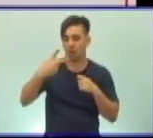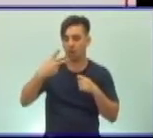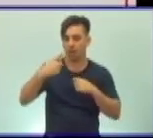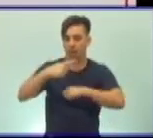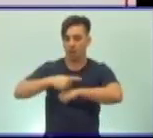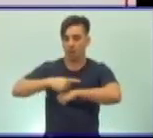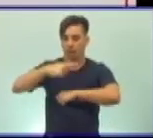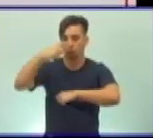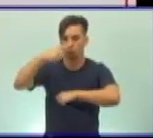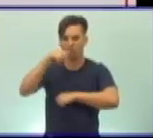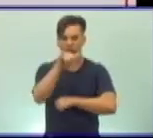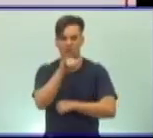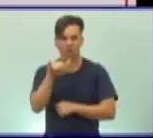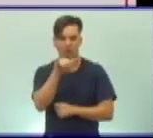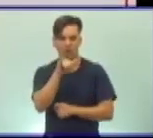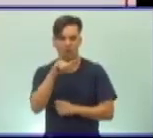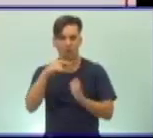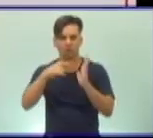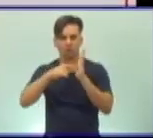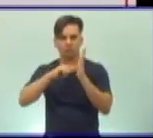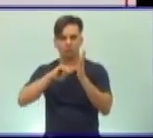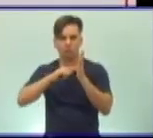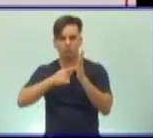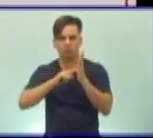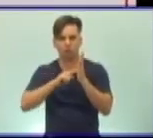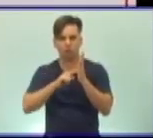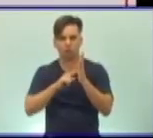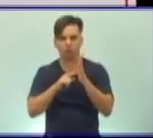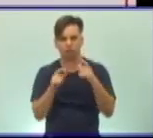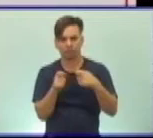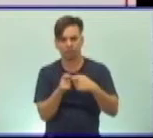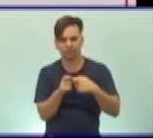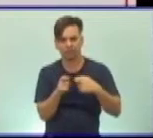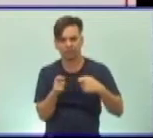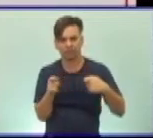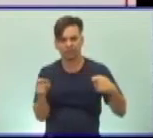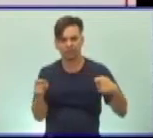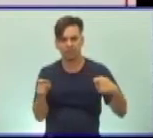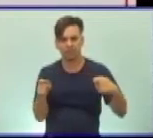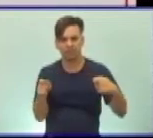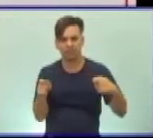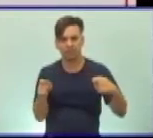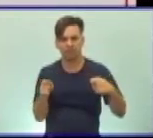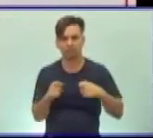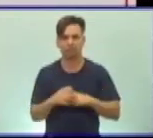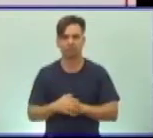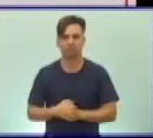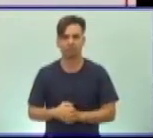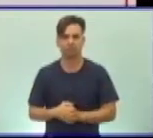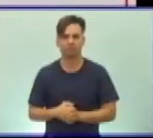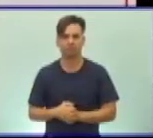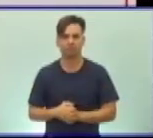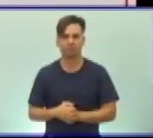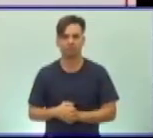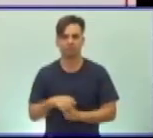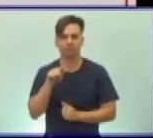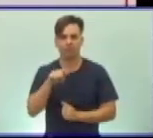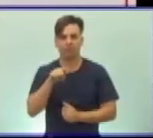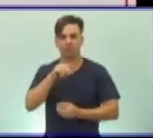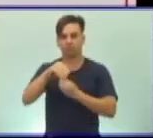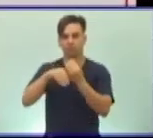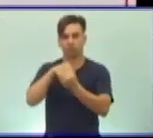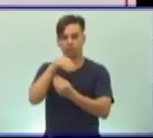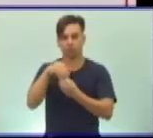producto de los segmentos determinados por la propia altura sobre la hipotenusa. Entonces vamos a sustituir